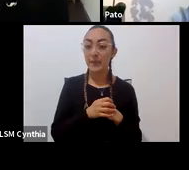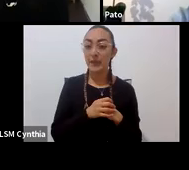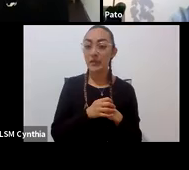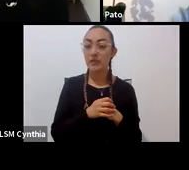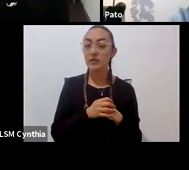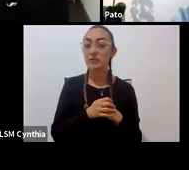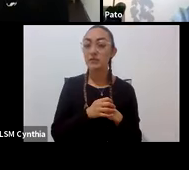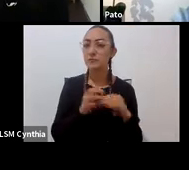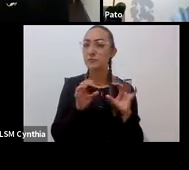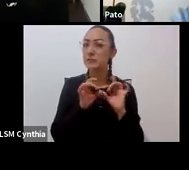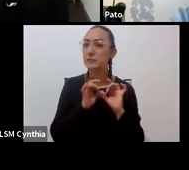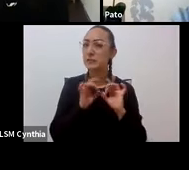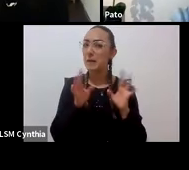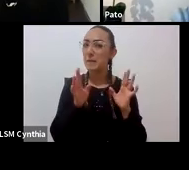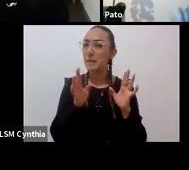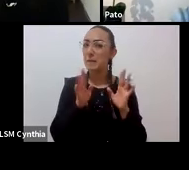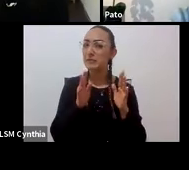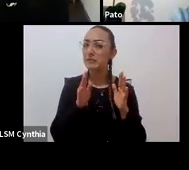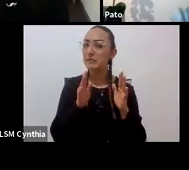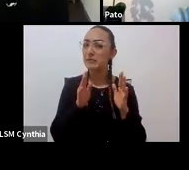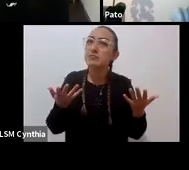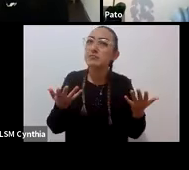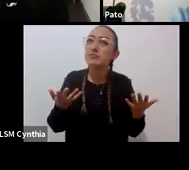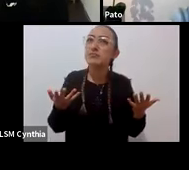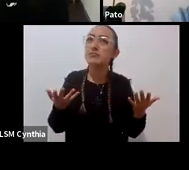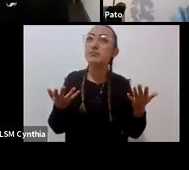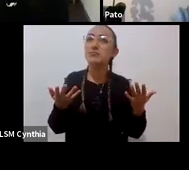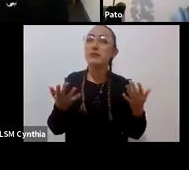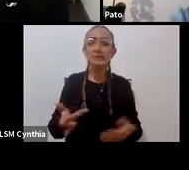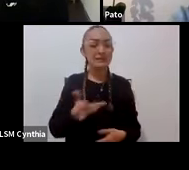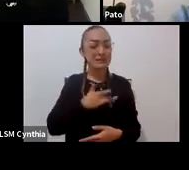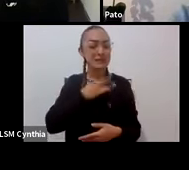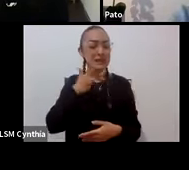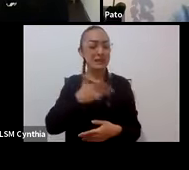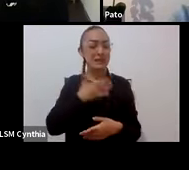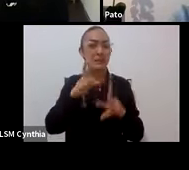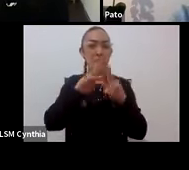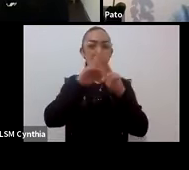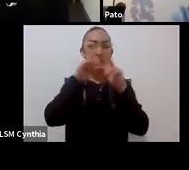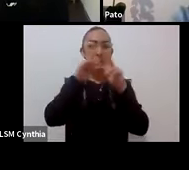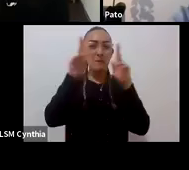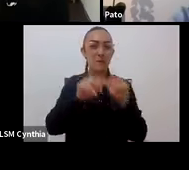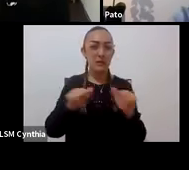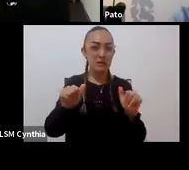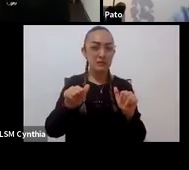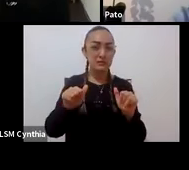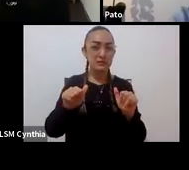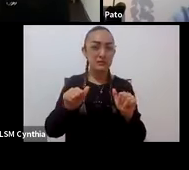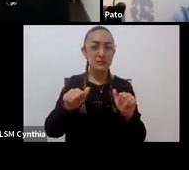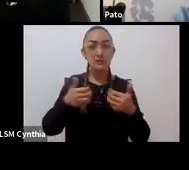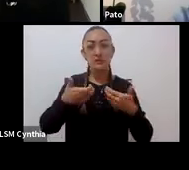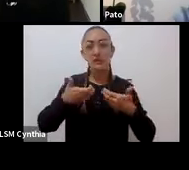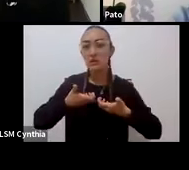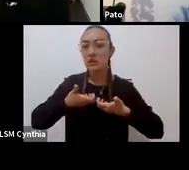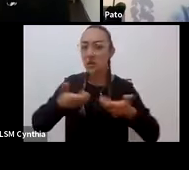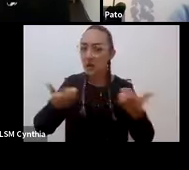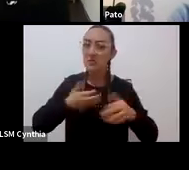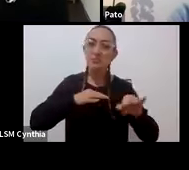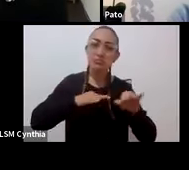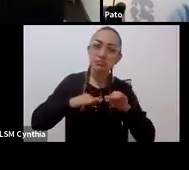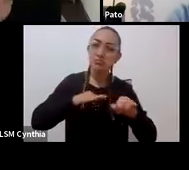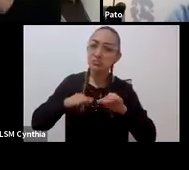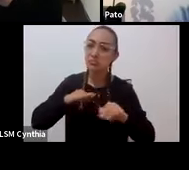momento de ahora sí que de paz, ¿no? Vienes a estarte la rifando en la calle y tal, llegas a Pilares y entonces